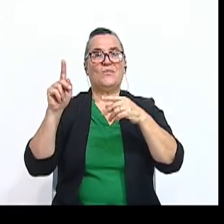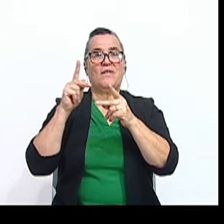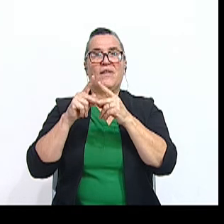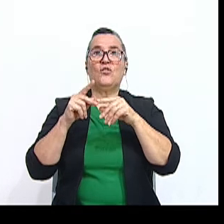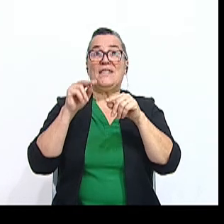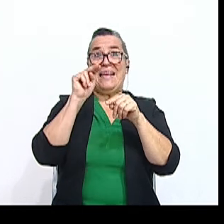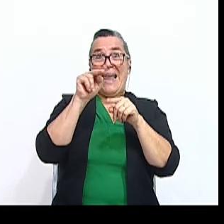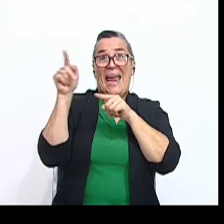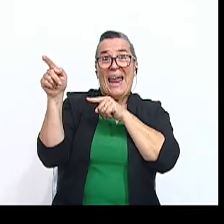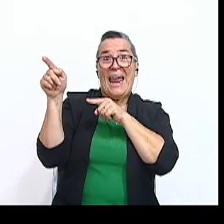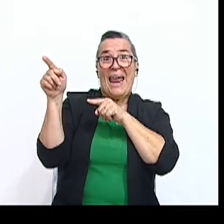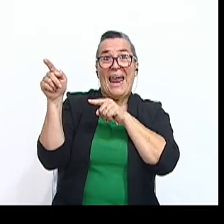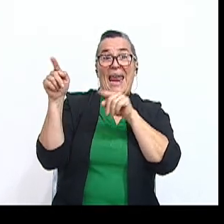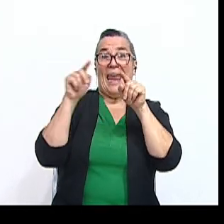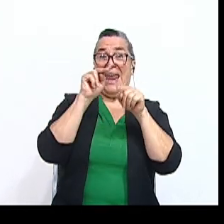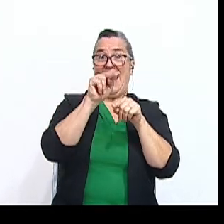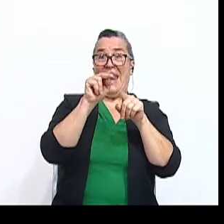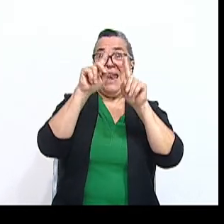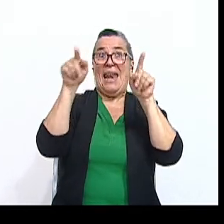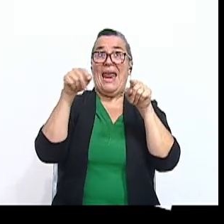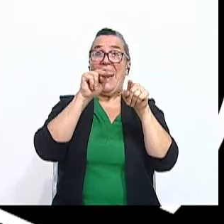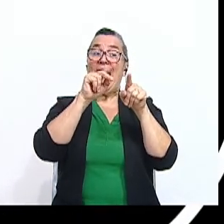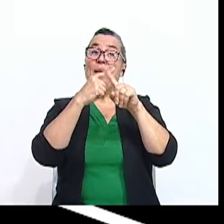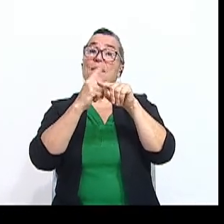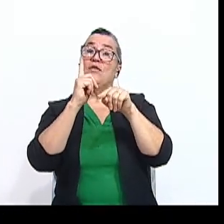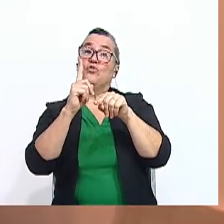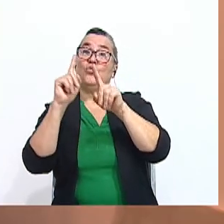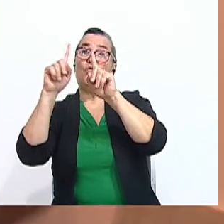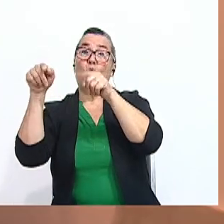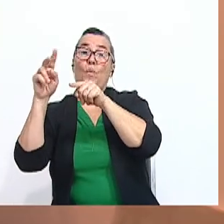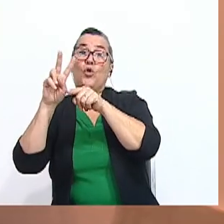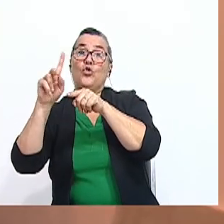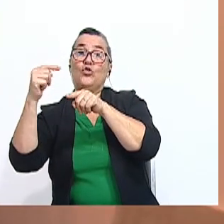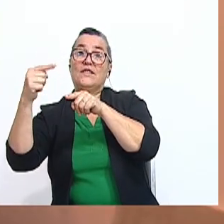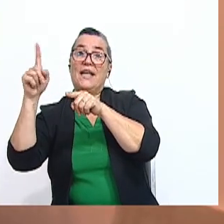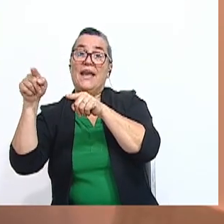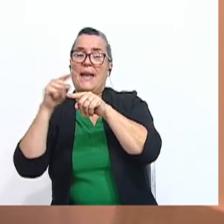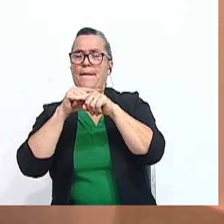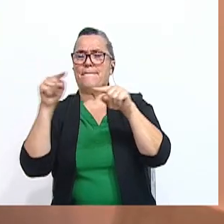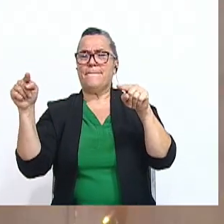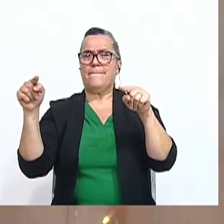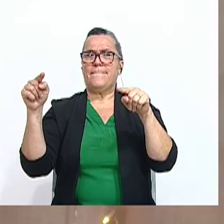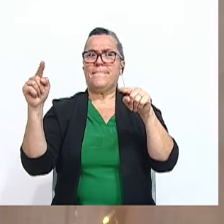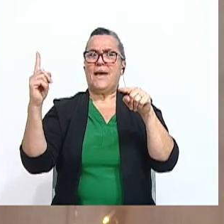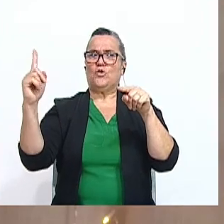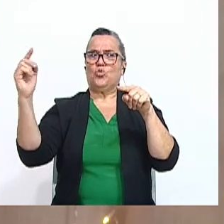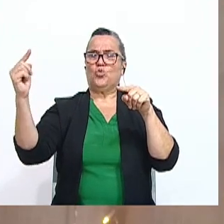por n más 1 por 2n más 1 dividido entre 6.